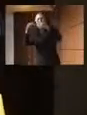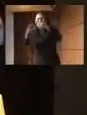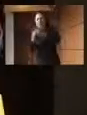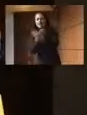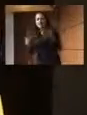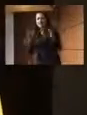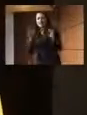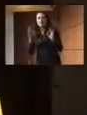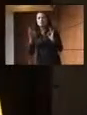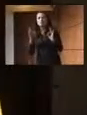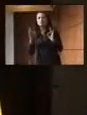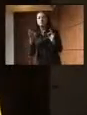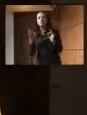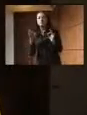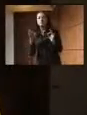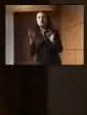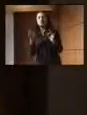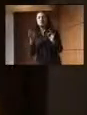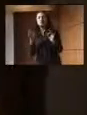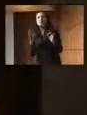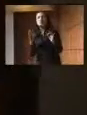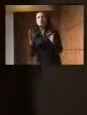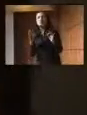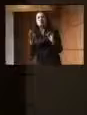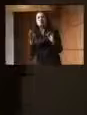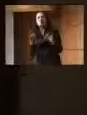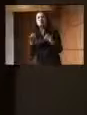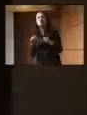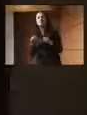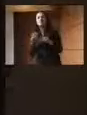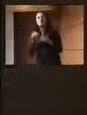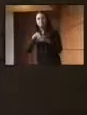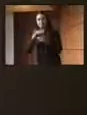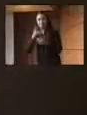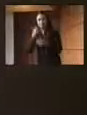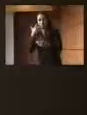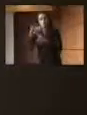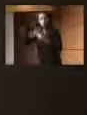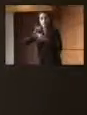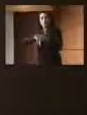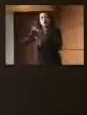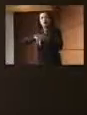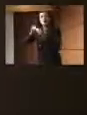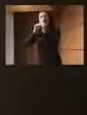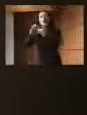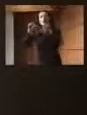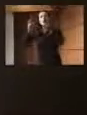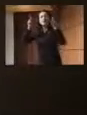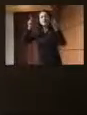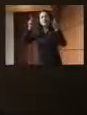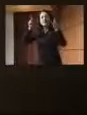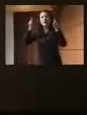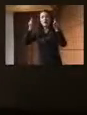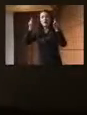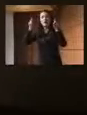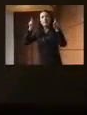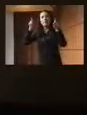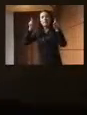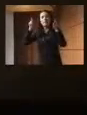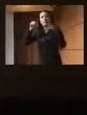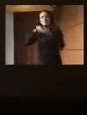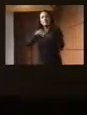especialmente rompedores en la Convención, y uno de ellos es el tema de la prevención. Si ustedes analizan sus